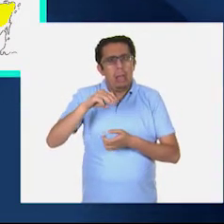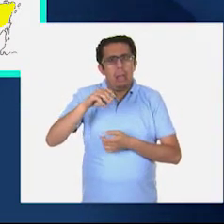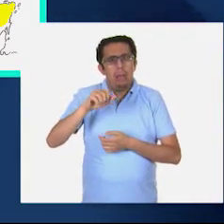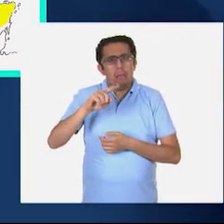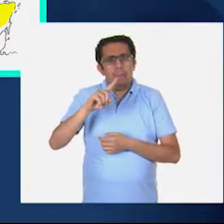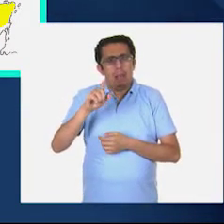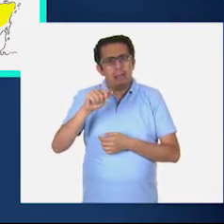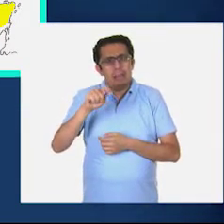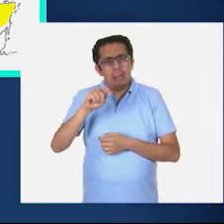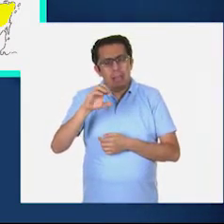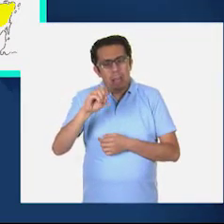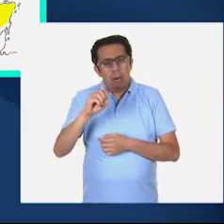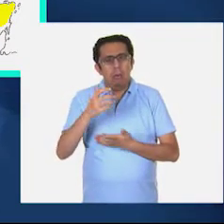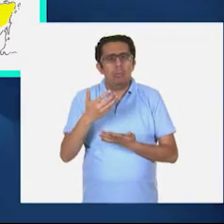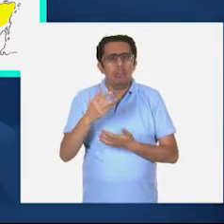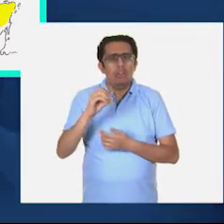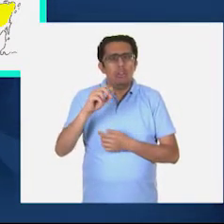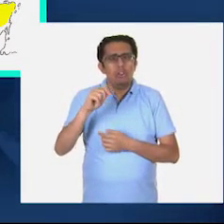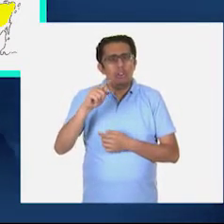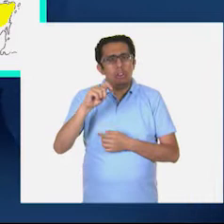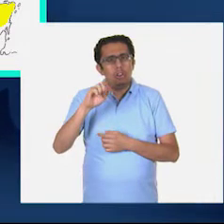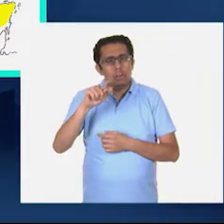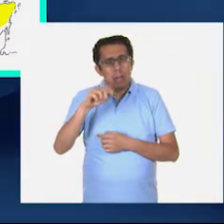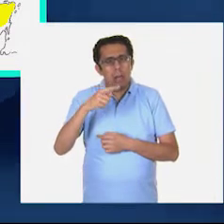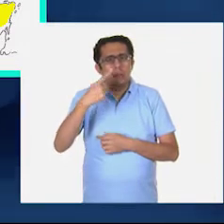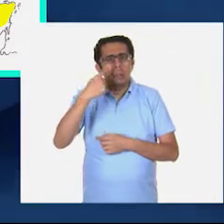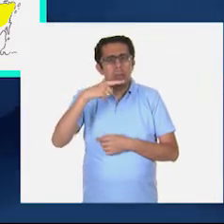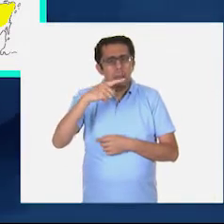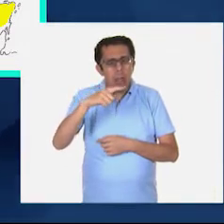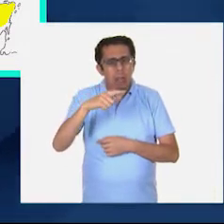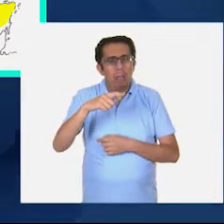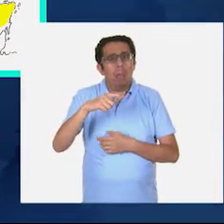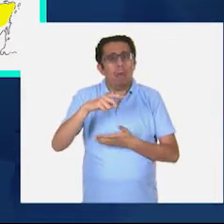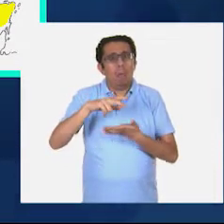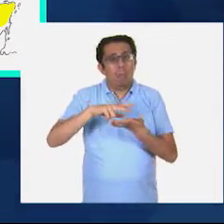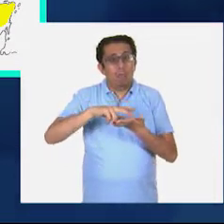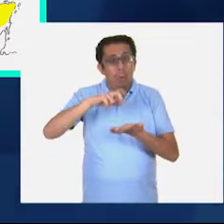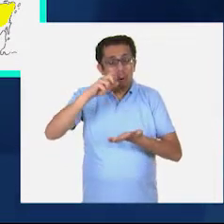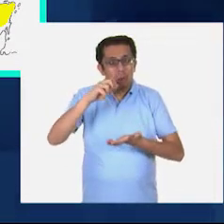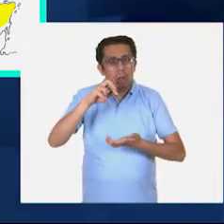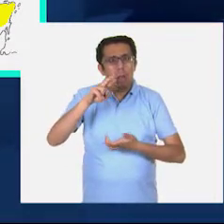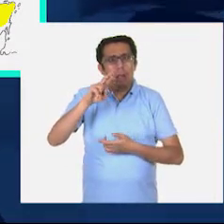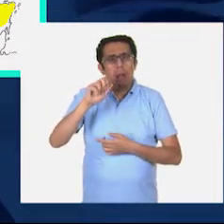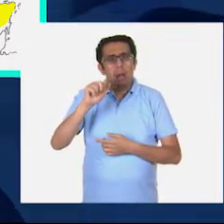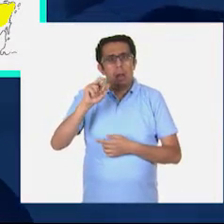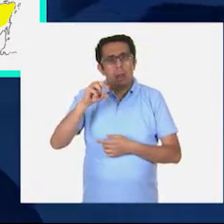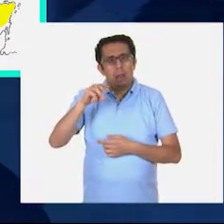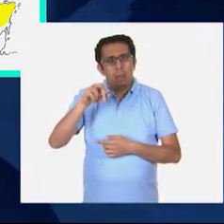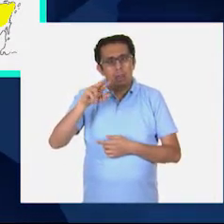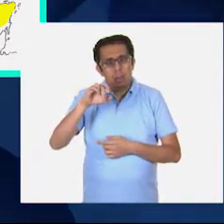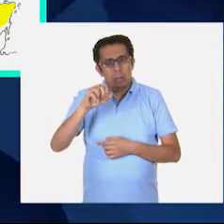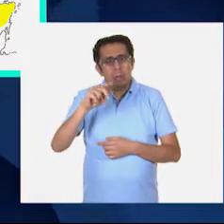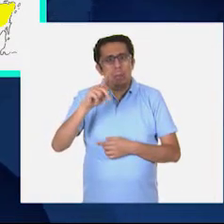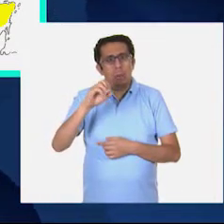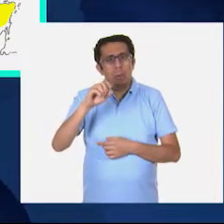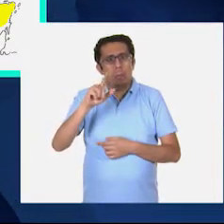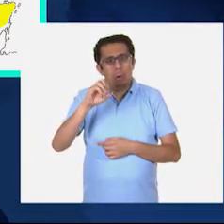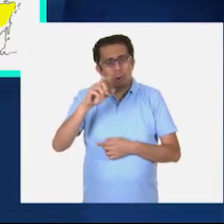nahua, chontales, purépechas, yaquis, rarámuri, centales,